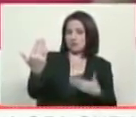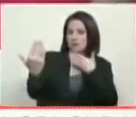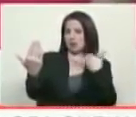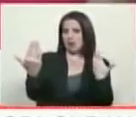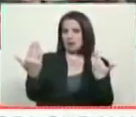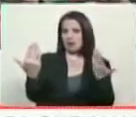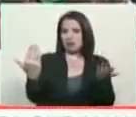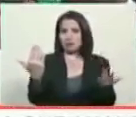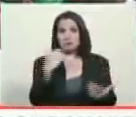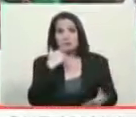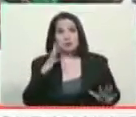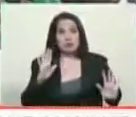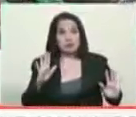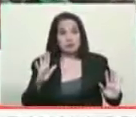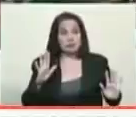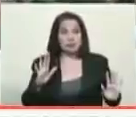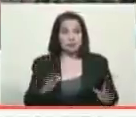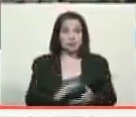¿Ah?